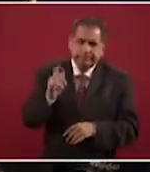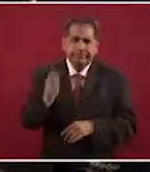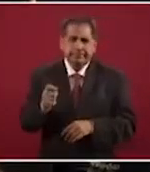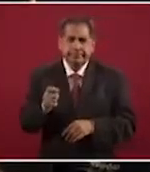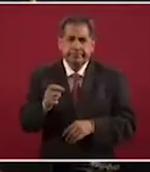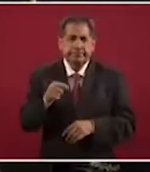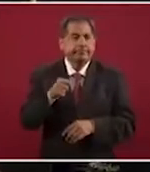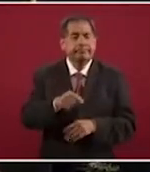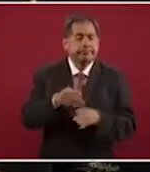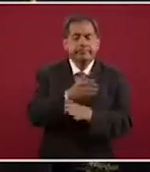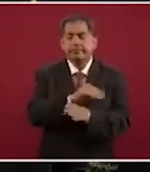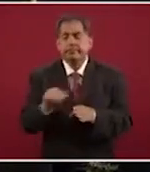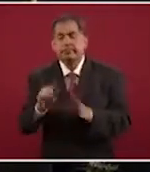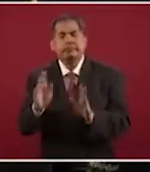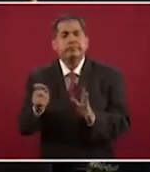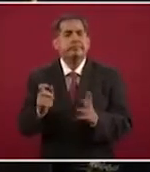es la